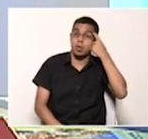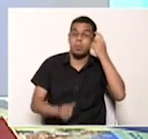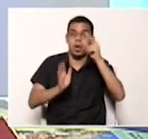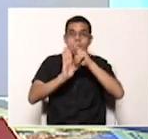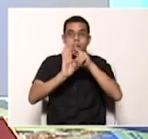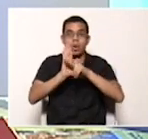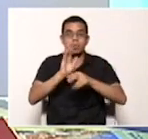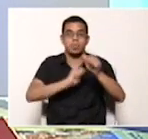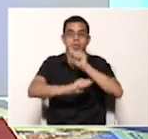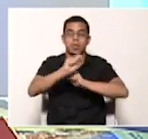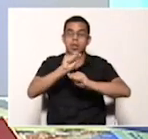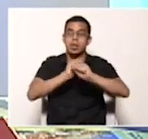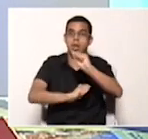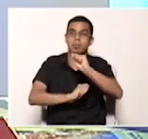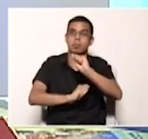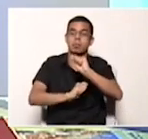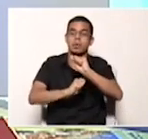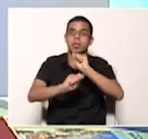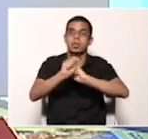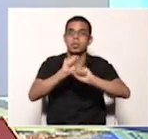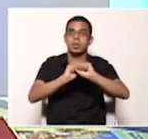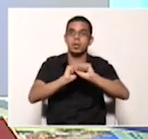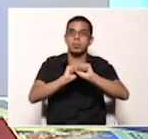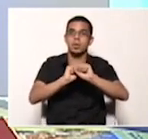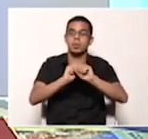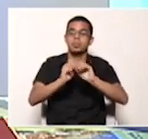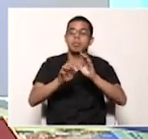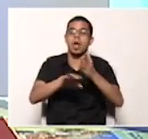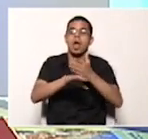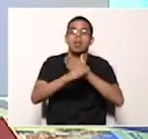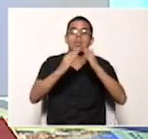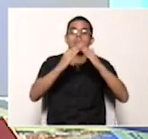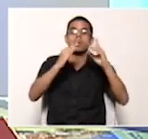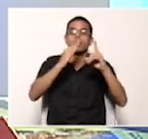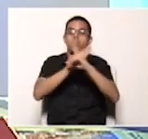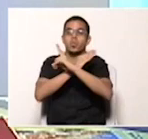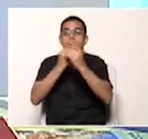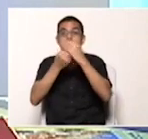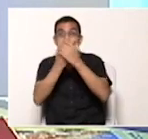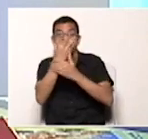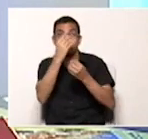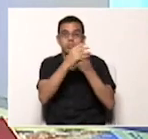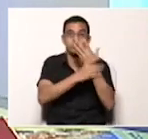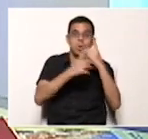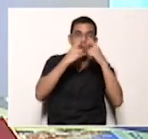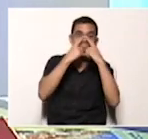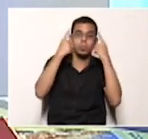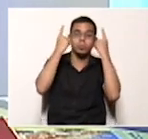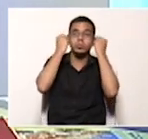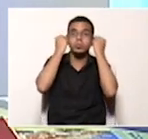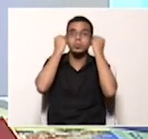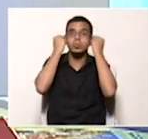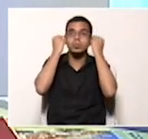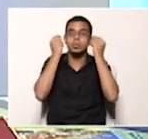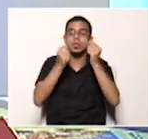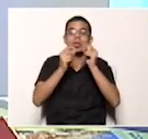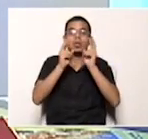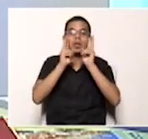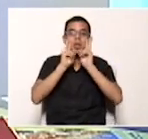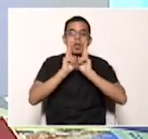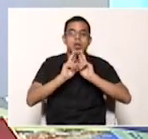de seguridad que debemos tener al momento de salir, el uso de guante, el uso de tapabocas, el